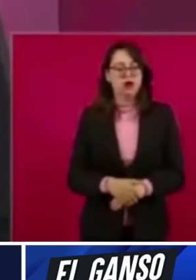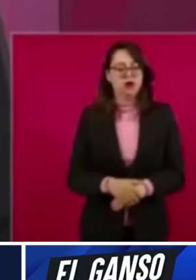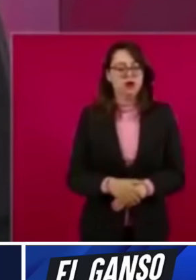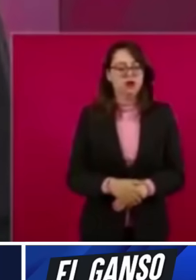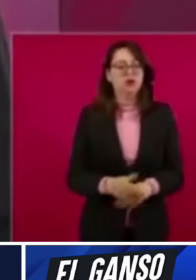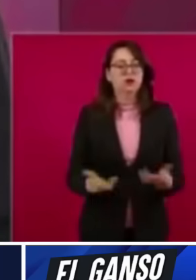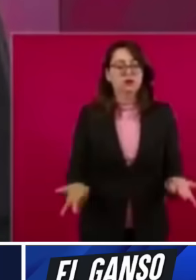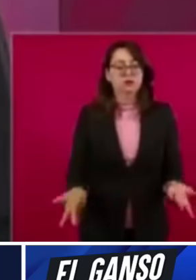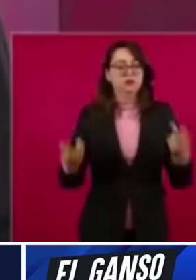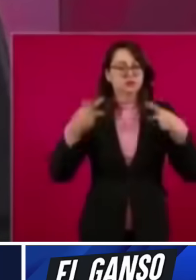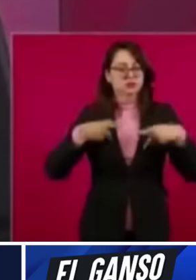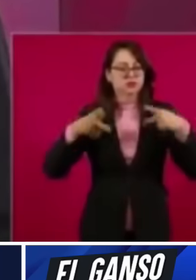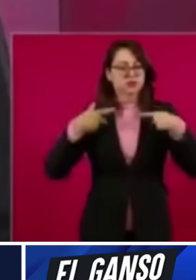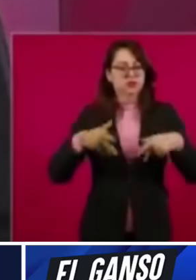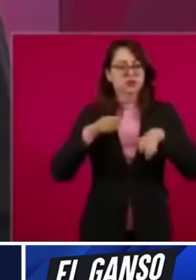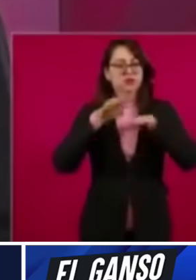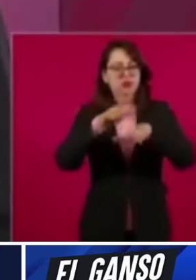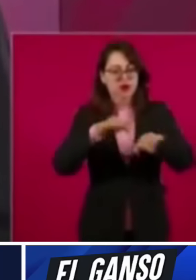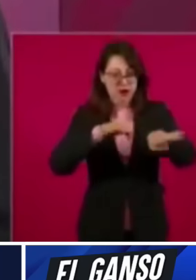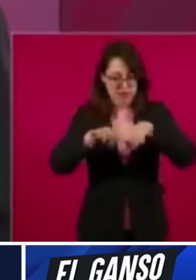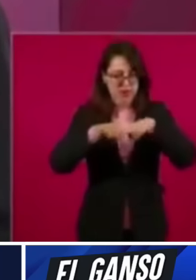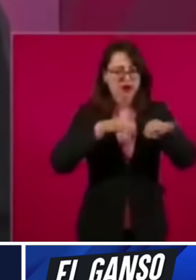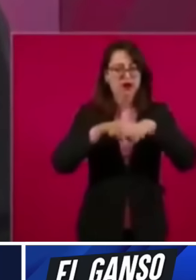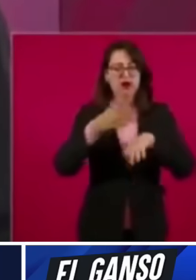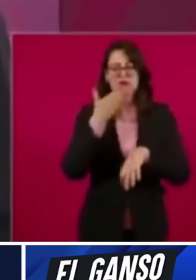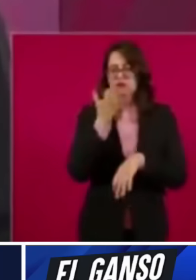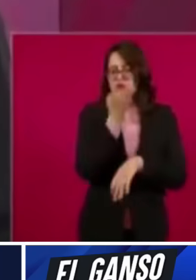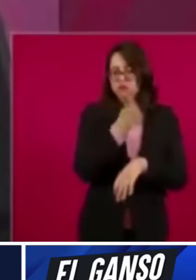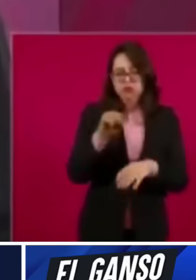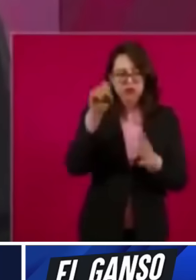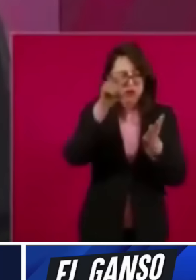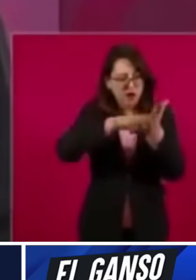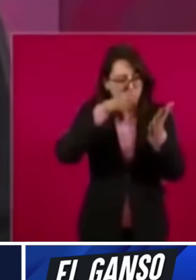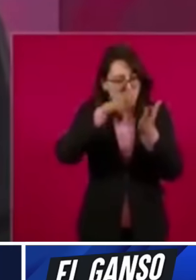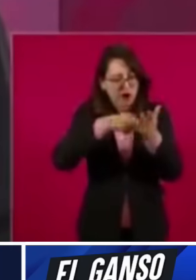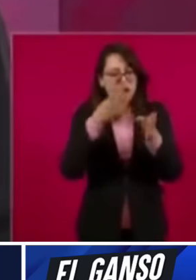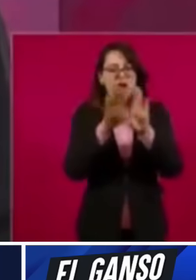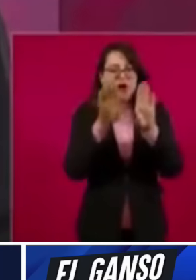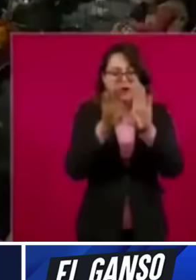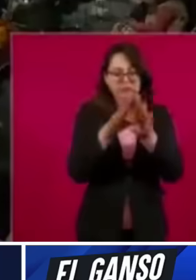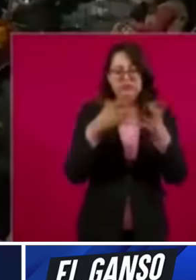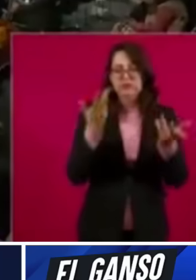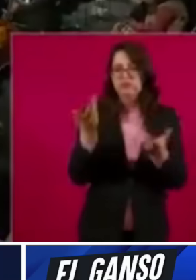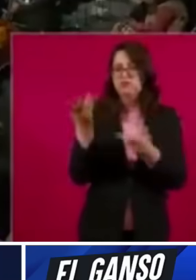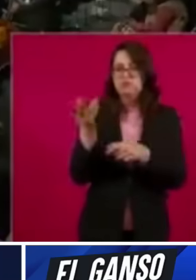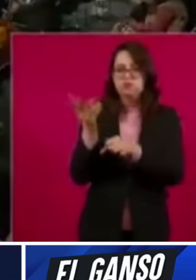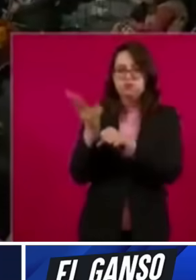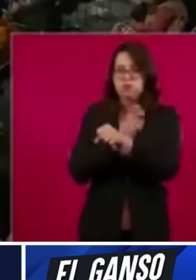laboristas, expertos, a todos.